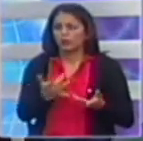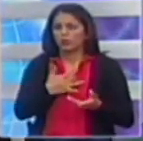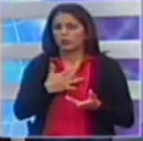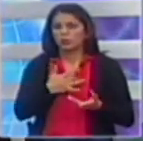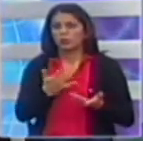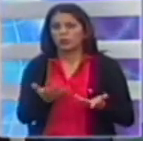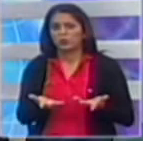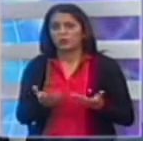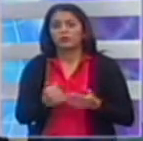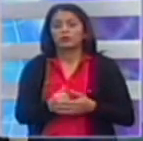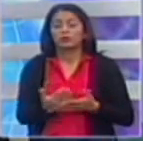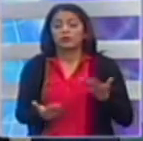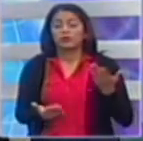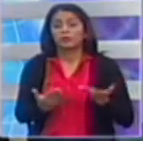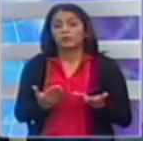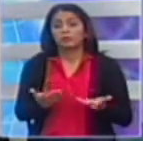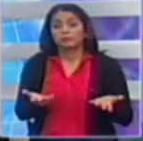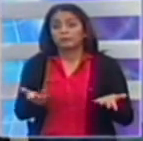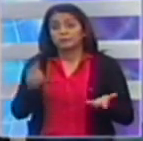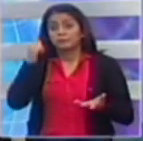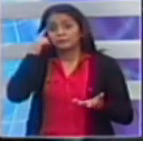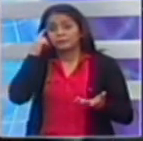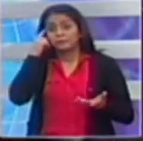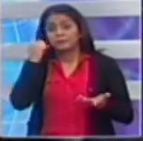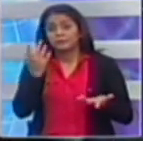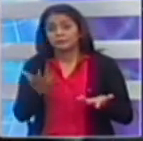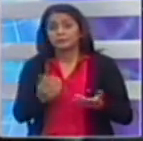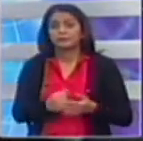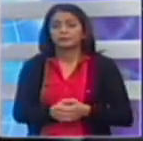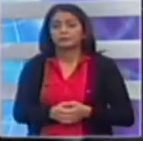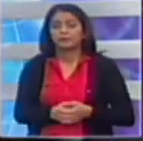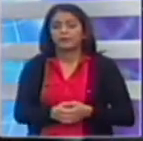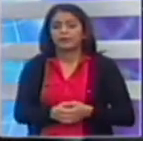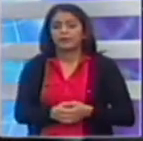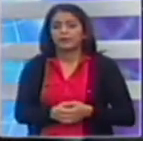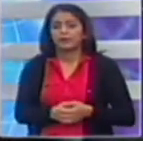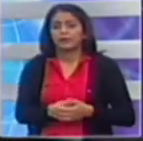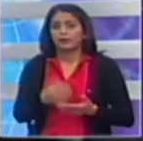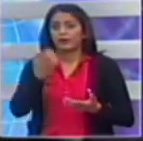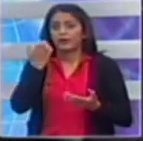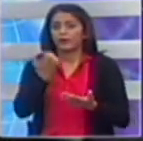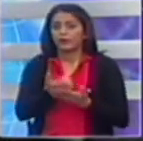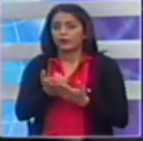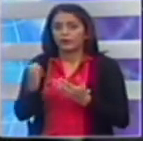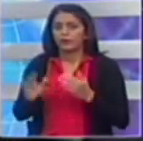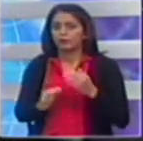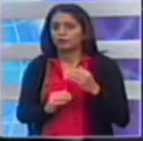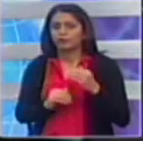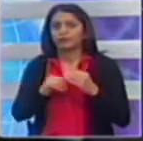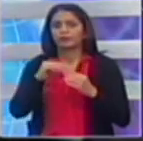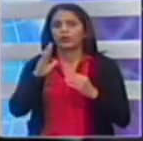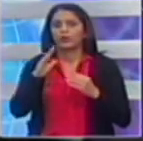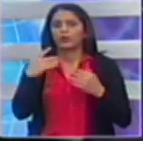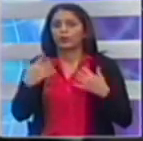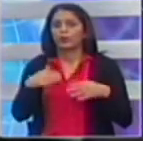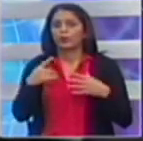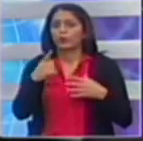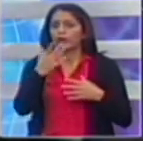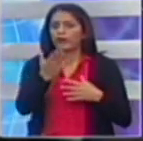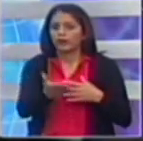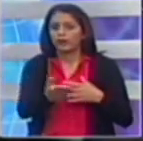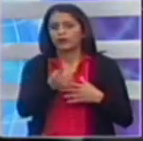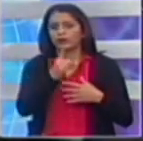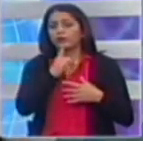porque uno pensaría o creería que en una de las principales, si no la principal economía del mundo, que tiene una afectación directa a todo el